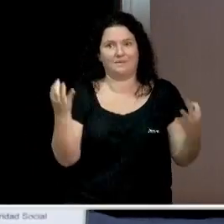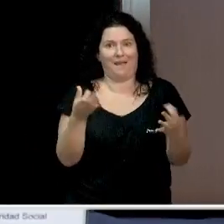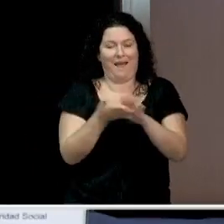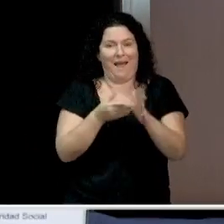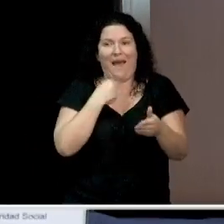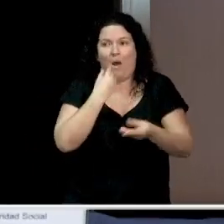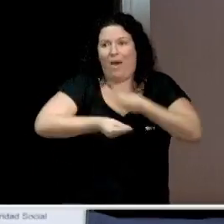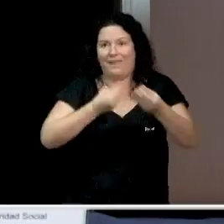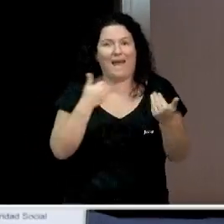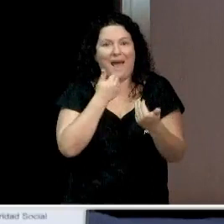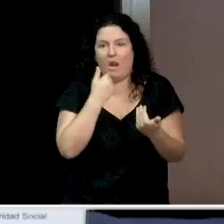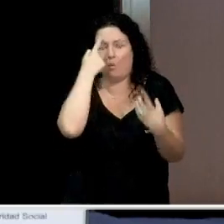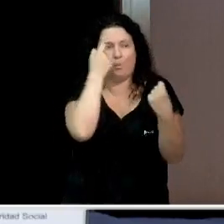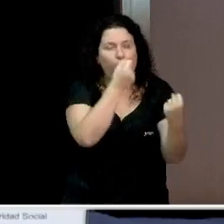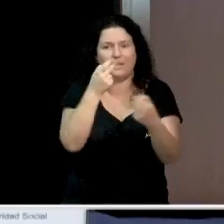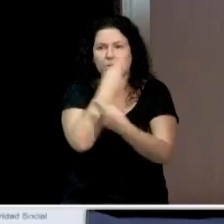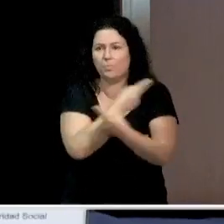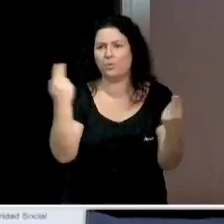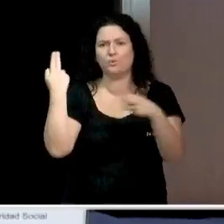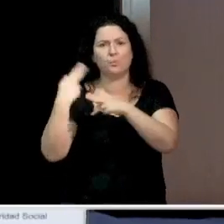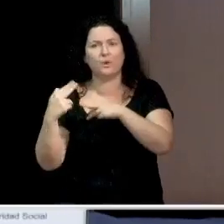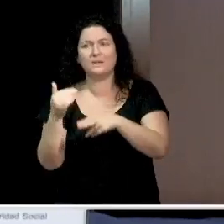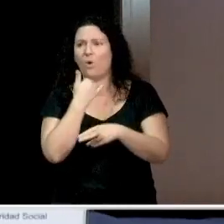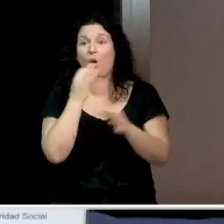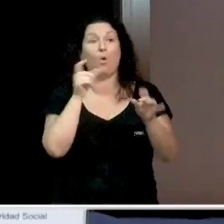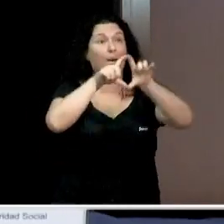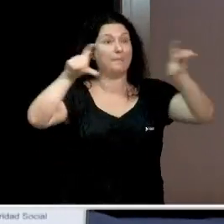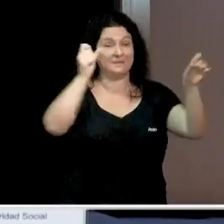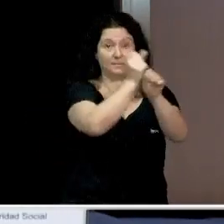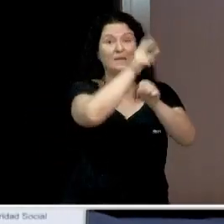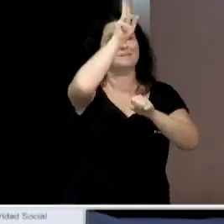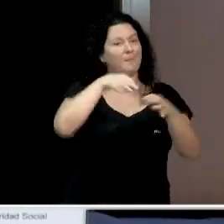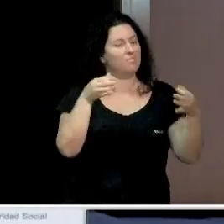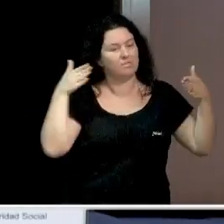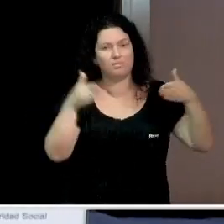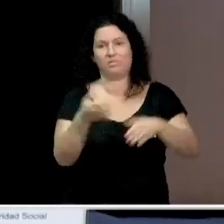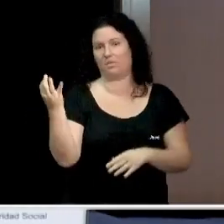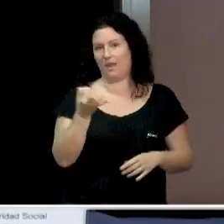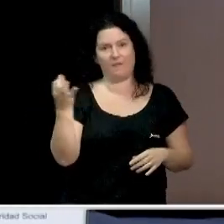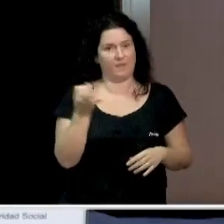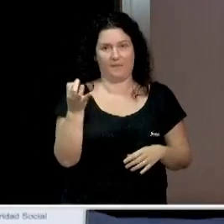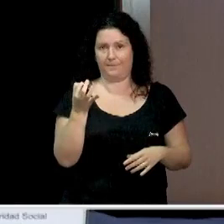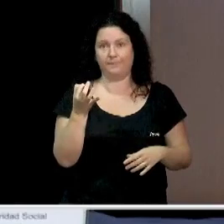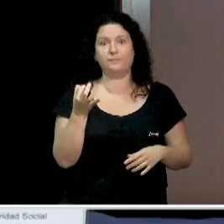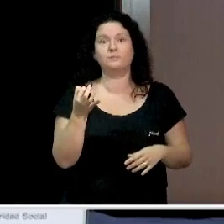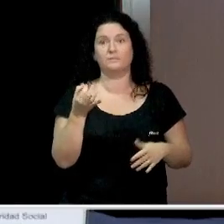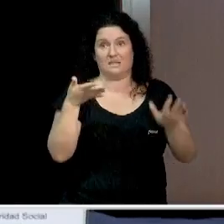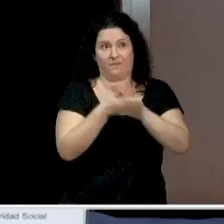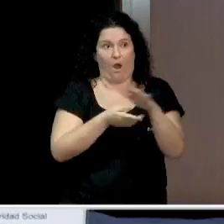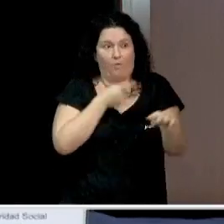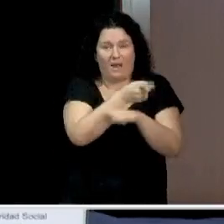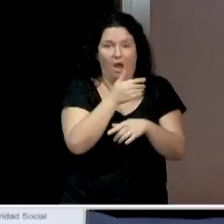por parte de los poderes públicos como por parte de los empleadores, para quienes se establecen